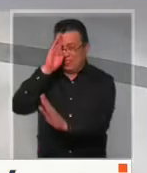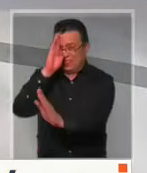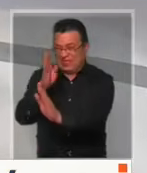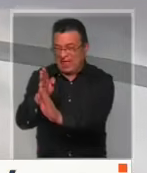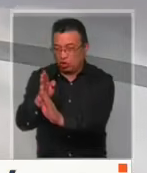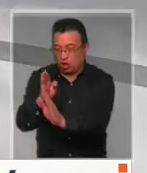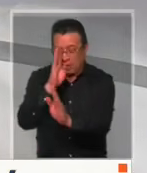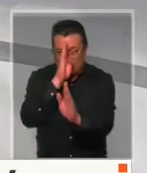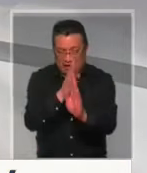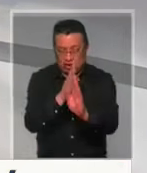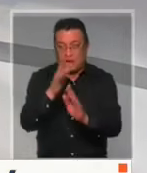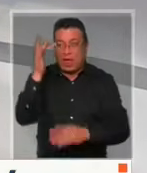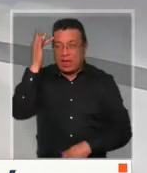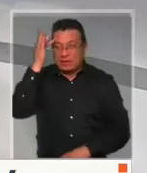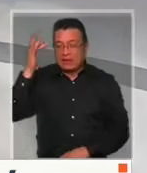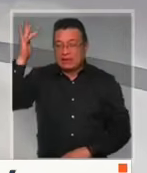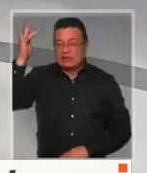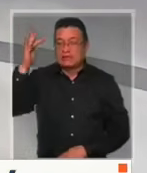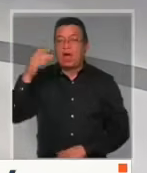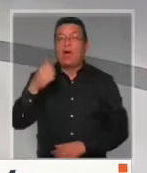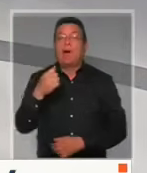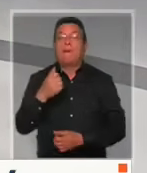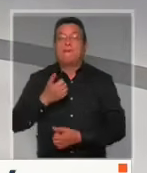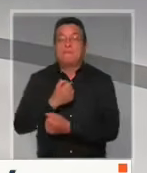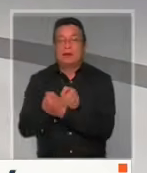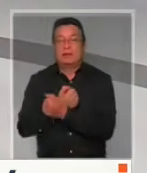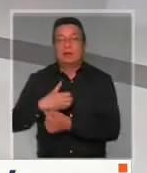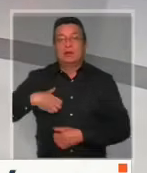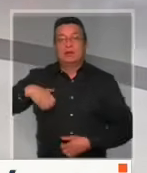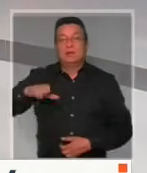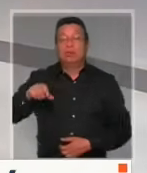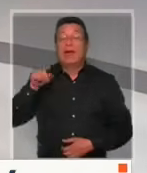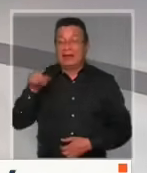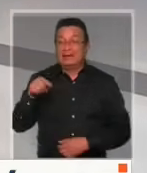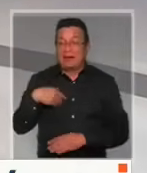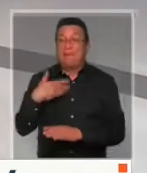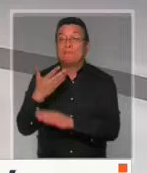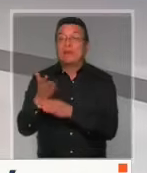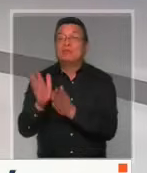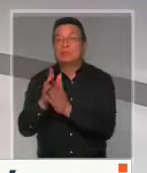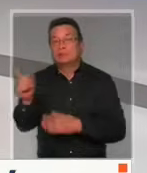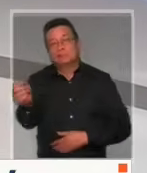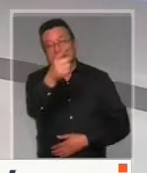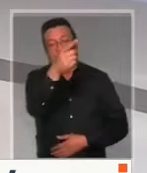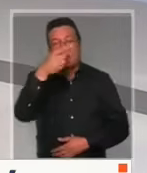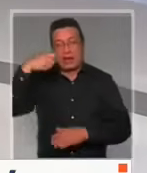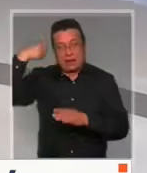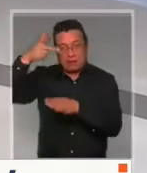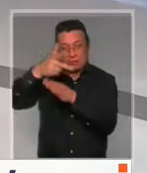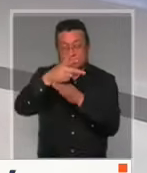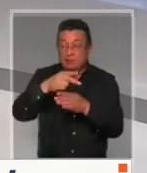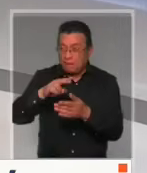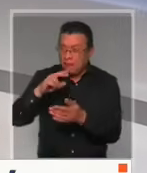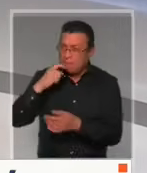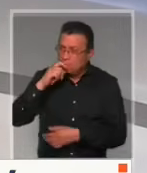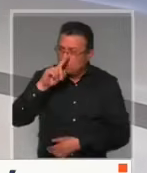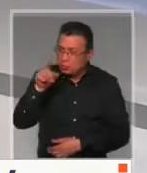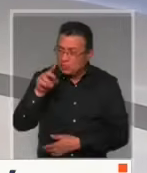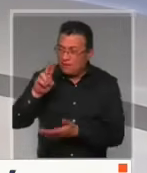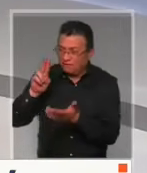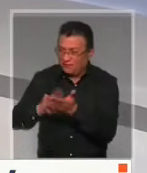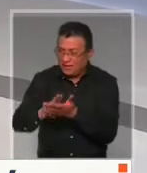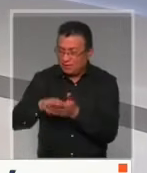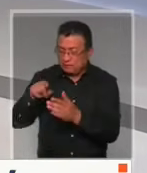con la inteligencia policial. De hecho, a través de eso fue que pidió la revisión de las cámaras. ¿Es verdad que en la tramitación